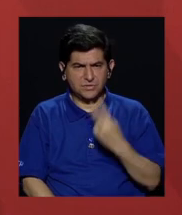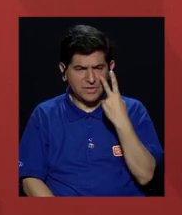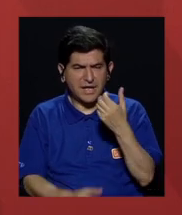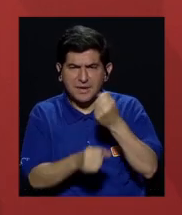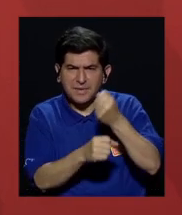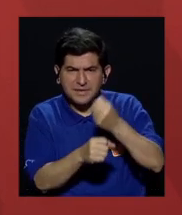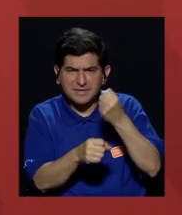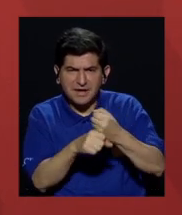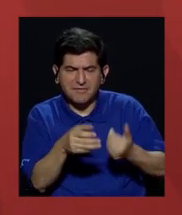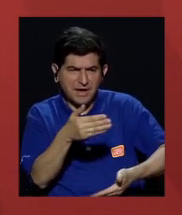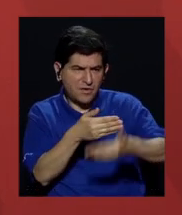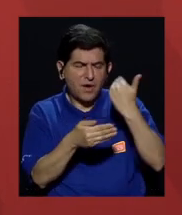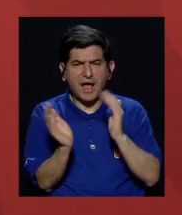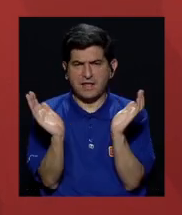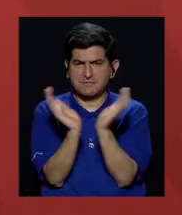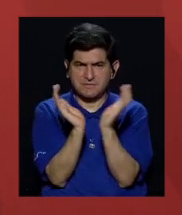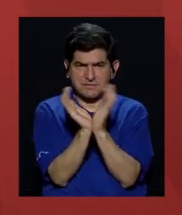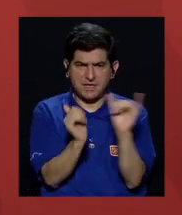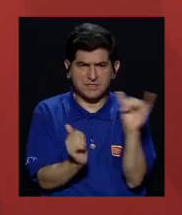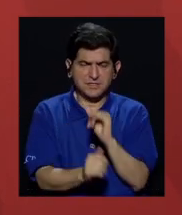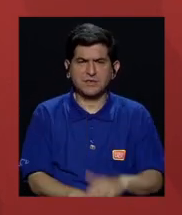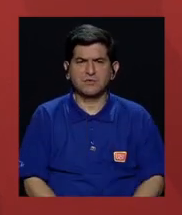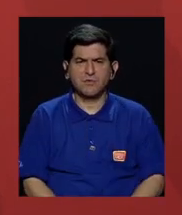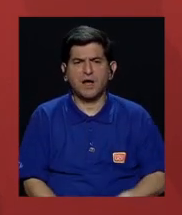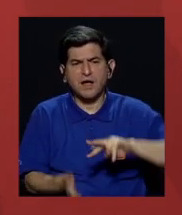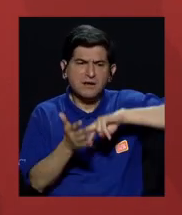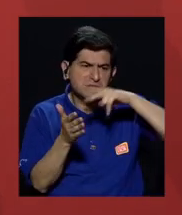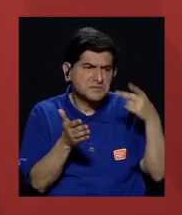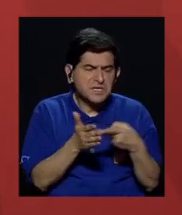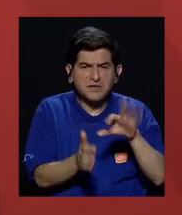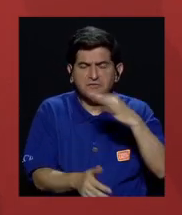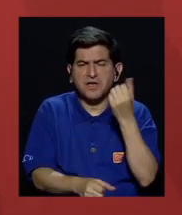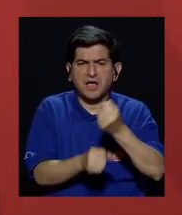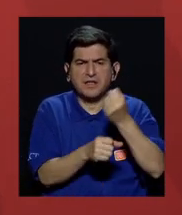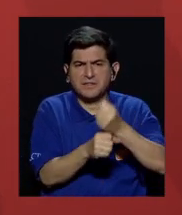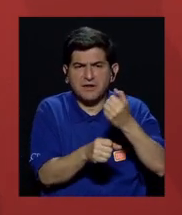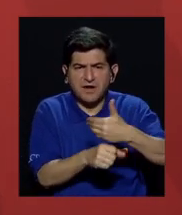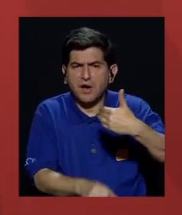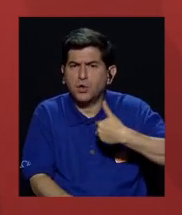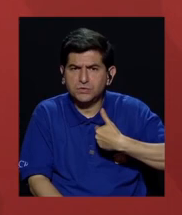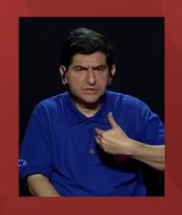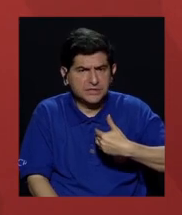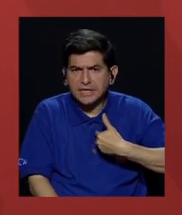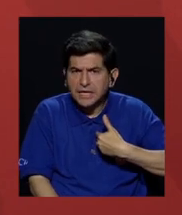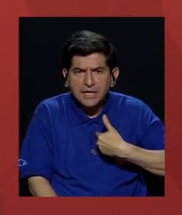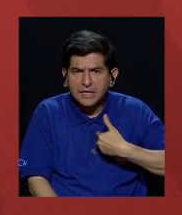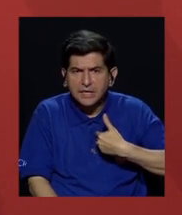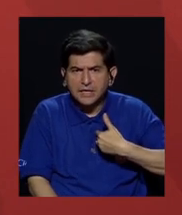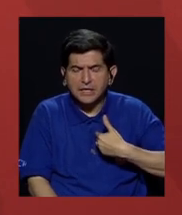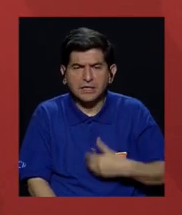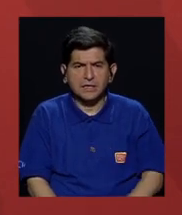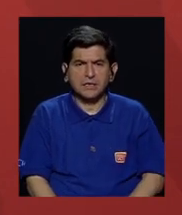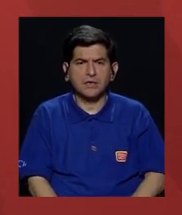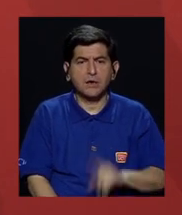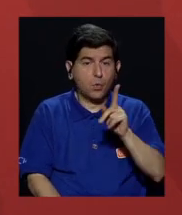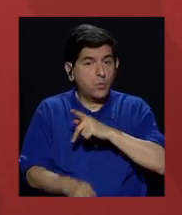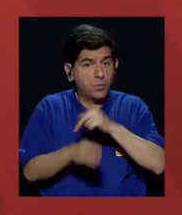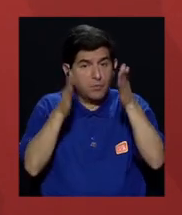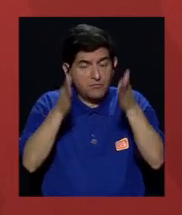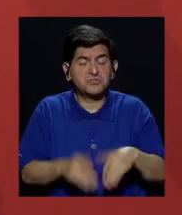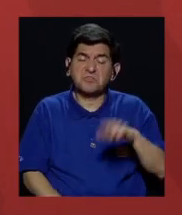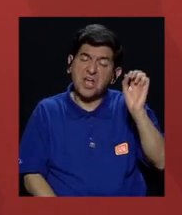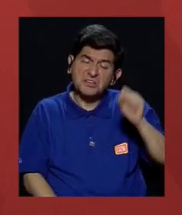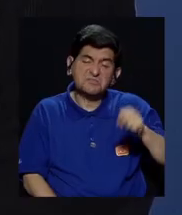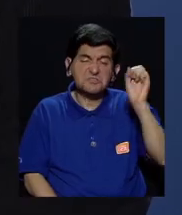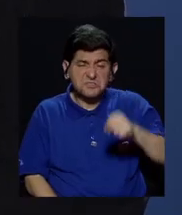ver su trabajo en el pasado en la caja que también ratifica de algún modo la forma de trabajar de cualquiera como profesional